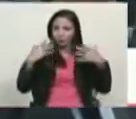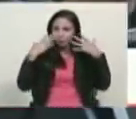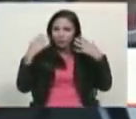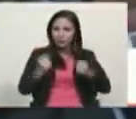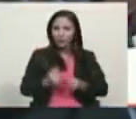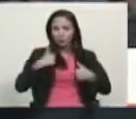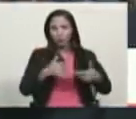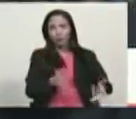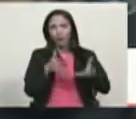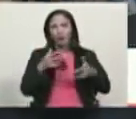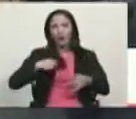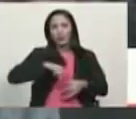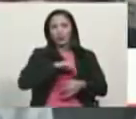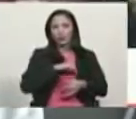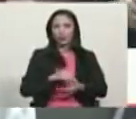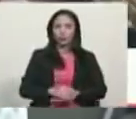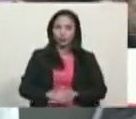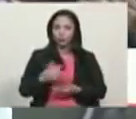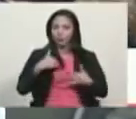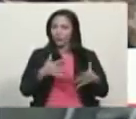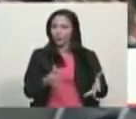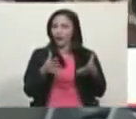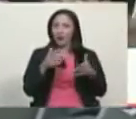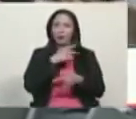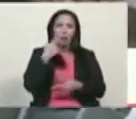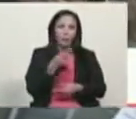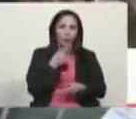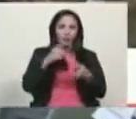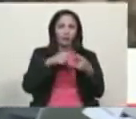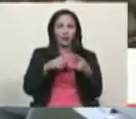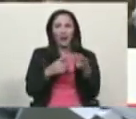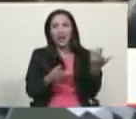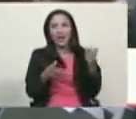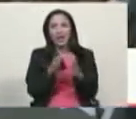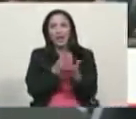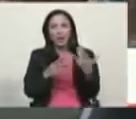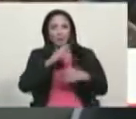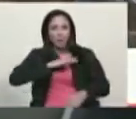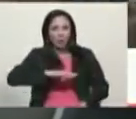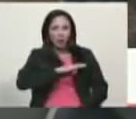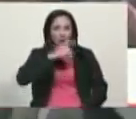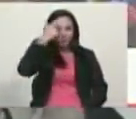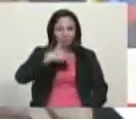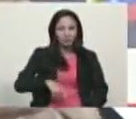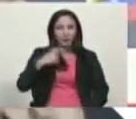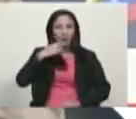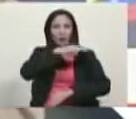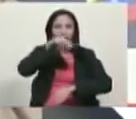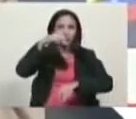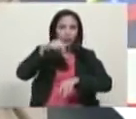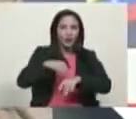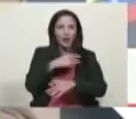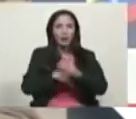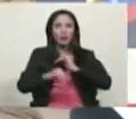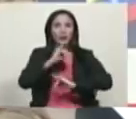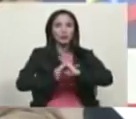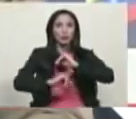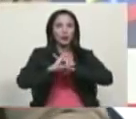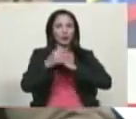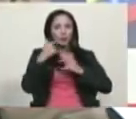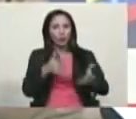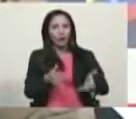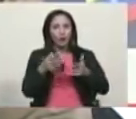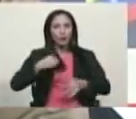ganando. Estamos ganando en la política, en la diplomacia, en la moral, en lo nacional, en lo internacional.